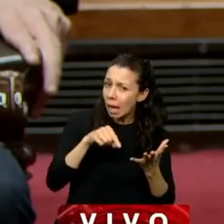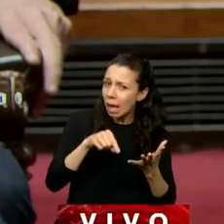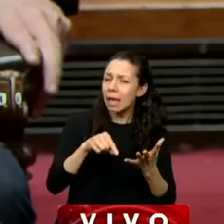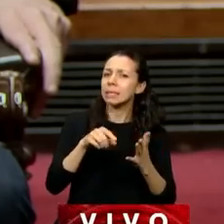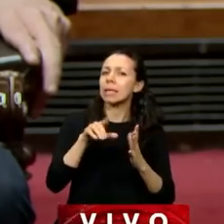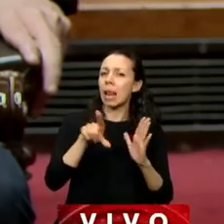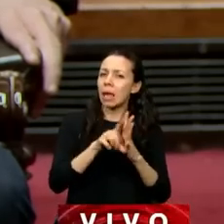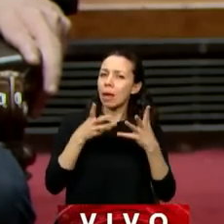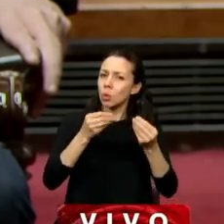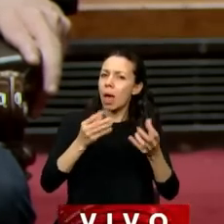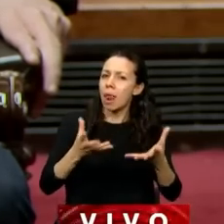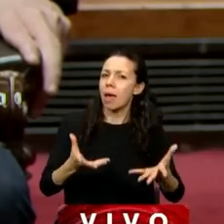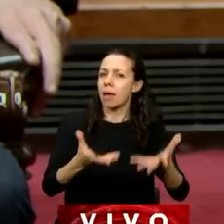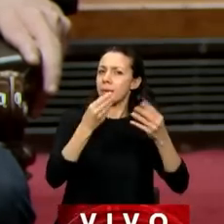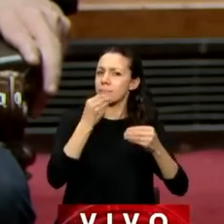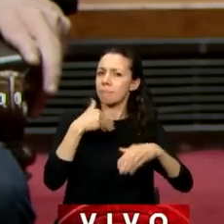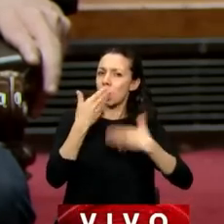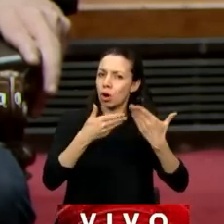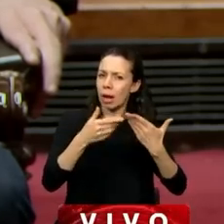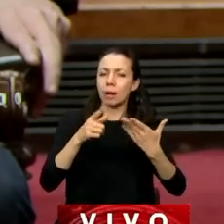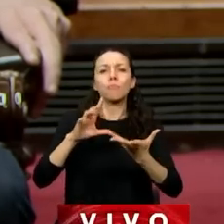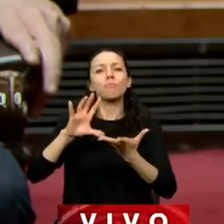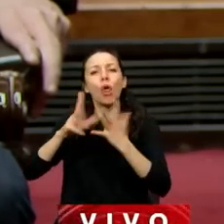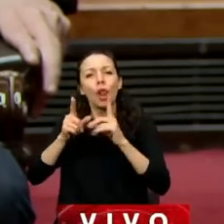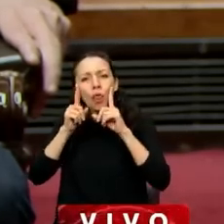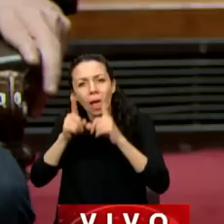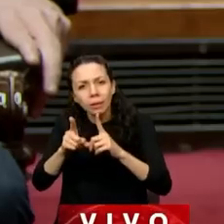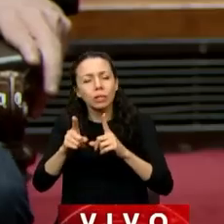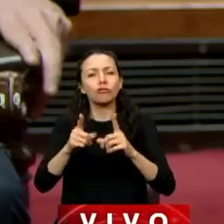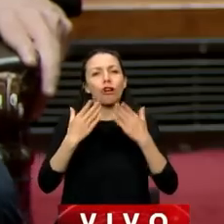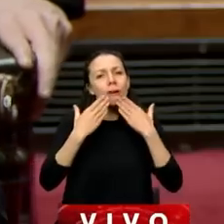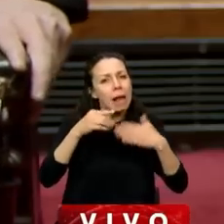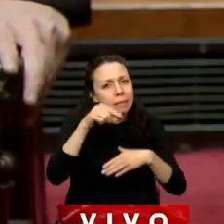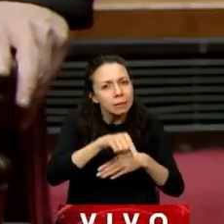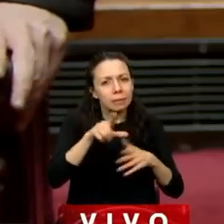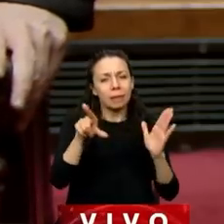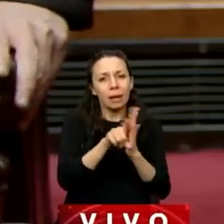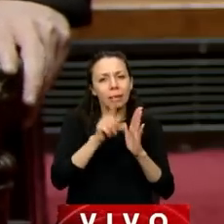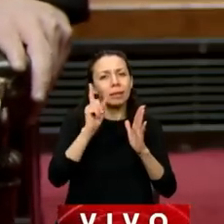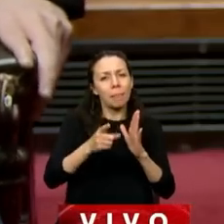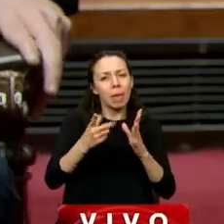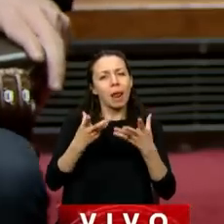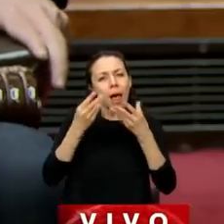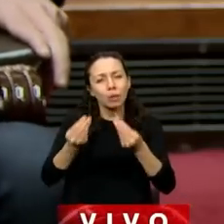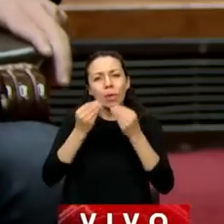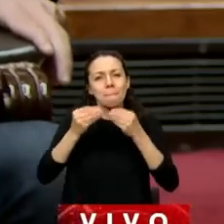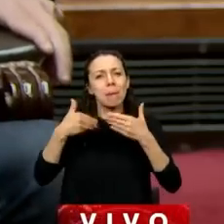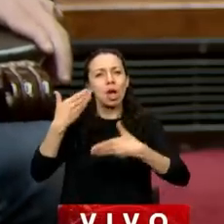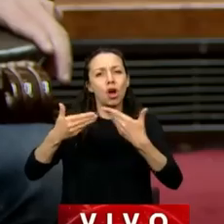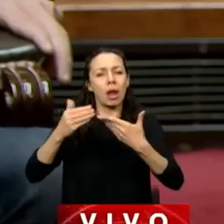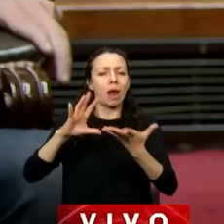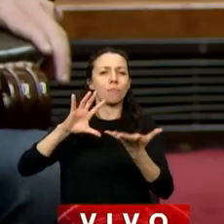modelo de atención. Esto ayuda, colabora a modificar un modelo de atención. Un modelo de